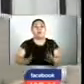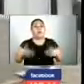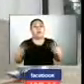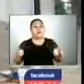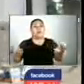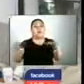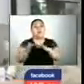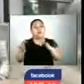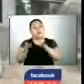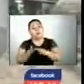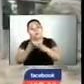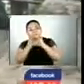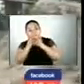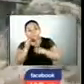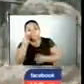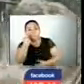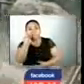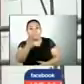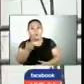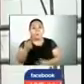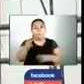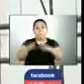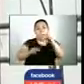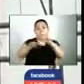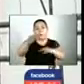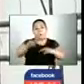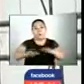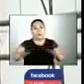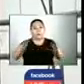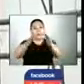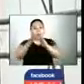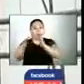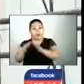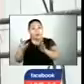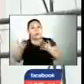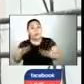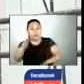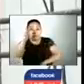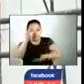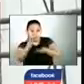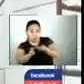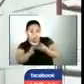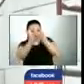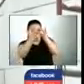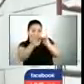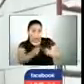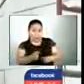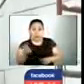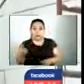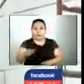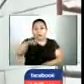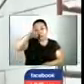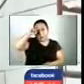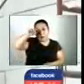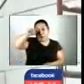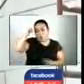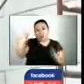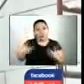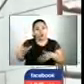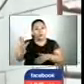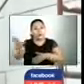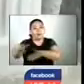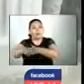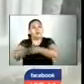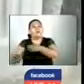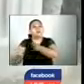destacó la austeridad en el proceso de edificación, ya que para reducir los costos fueron los empleados de servicios generales del órgano